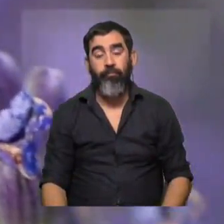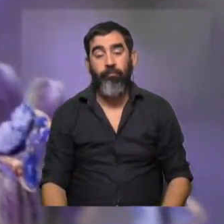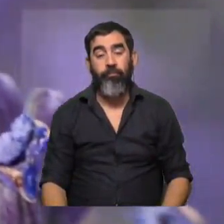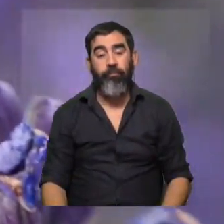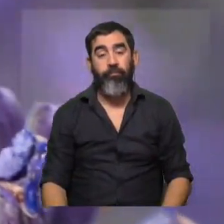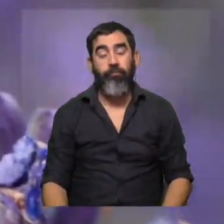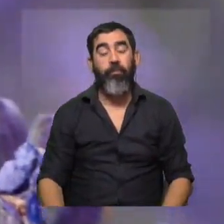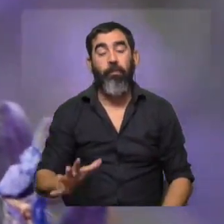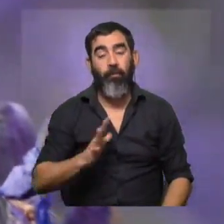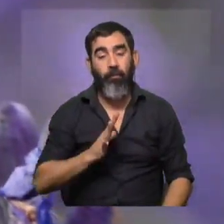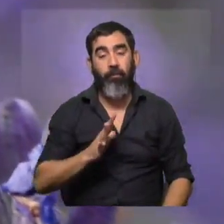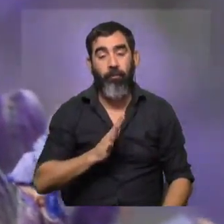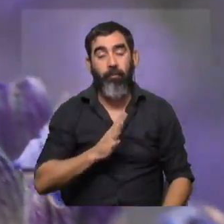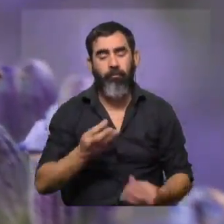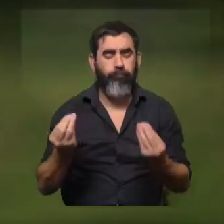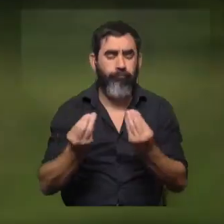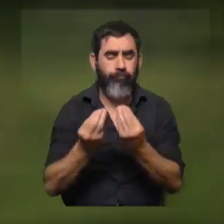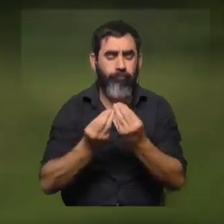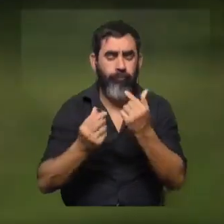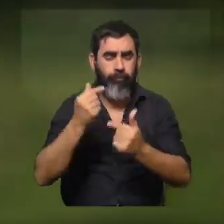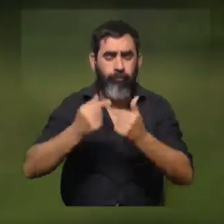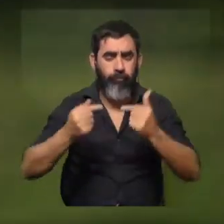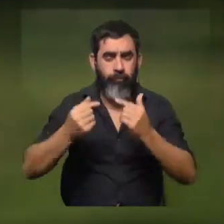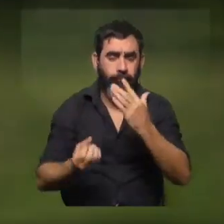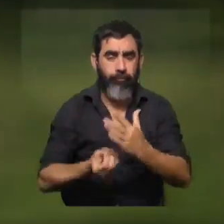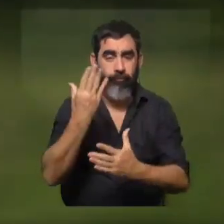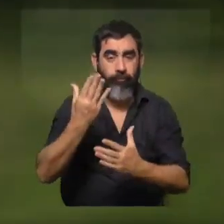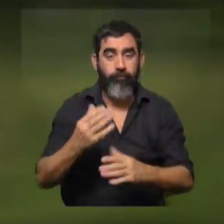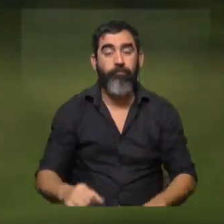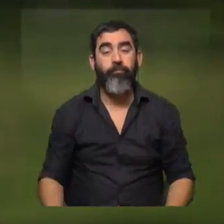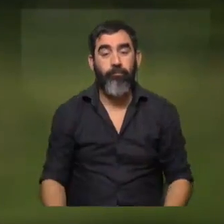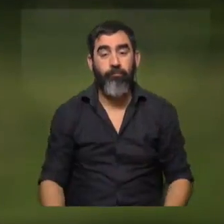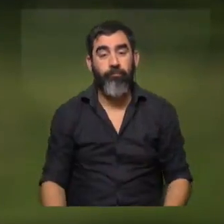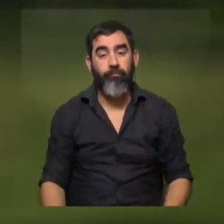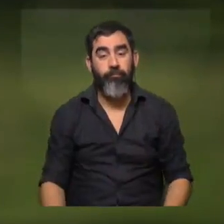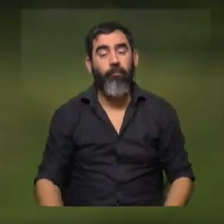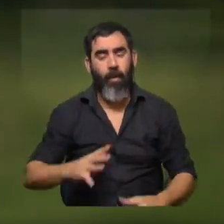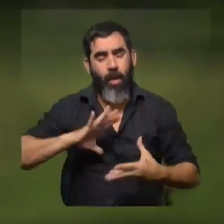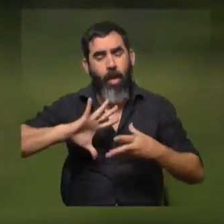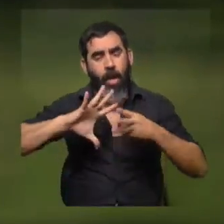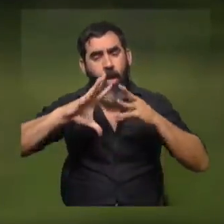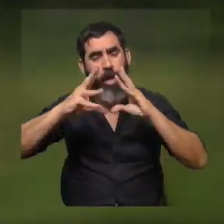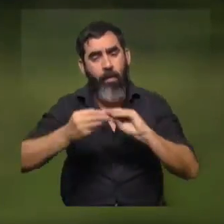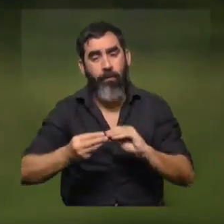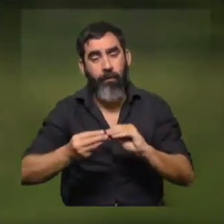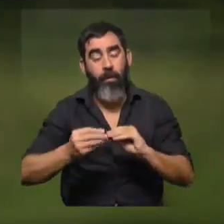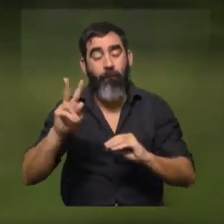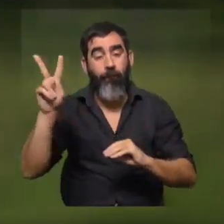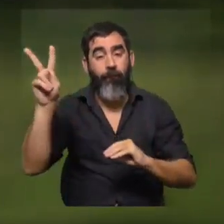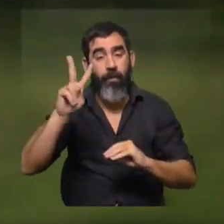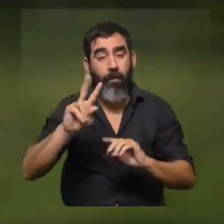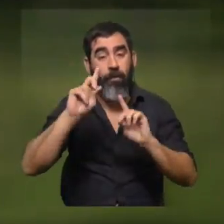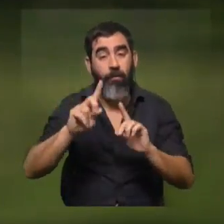presentan numerosas novedades, ¿sí? Realmente las hacen muy adaptativas, tanto desde el punto de vista vegetativo